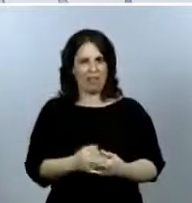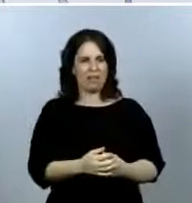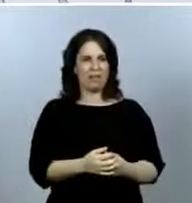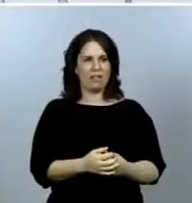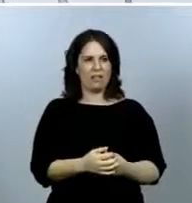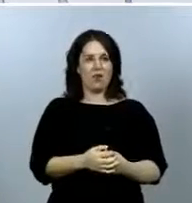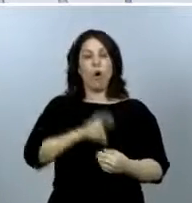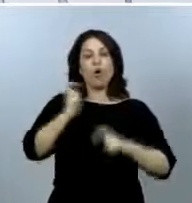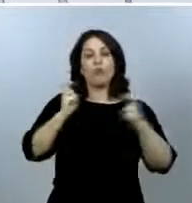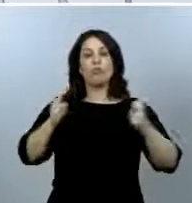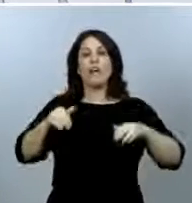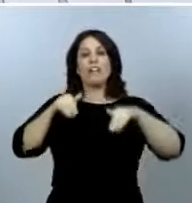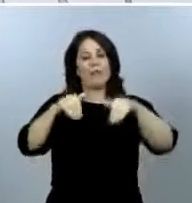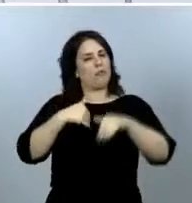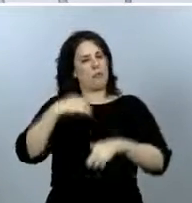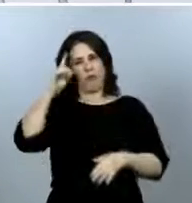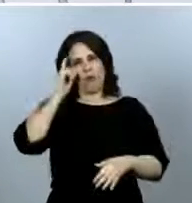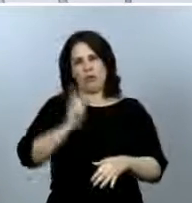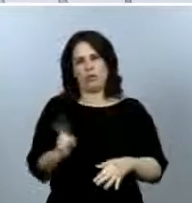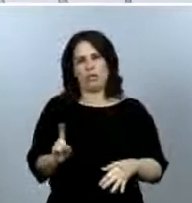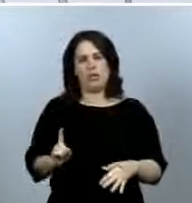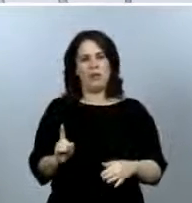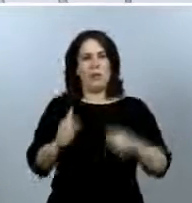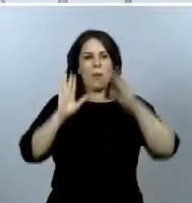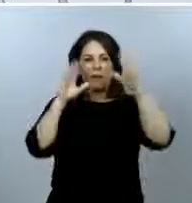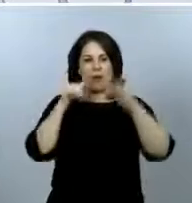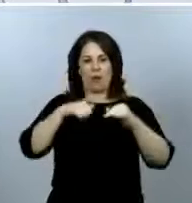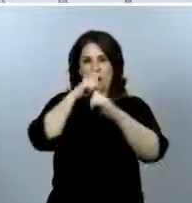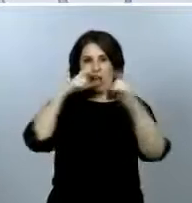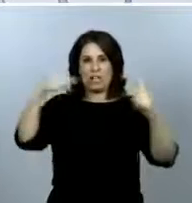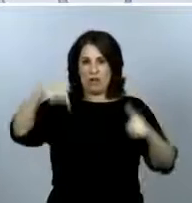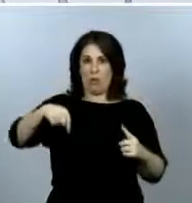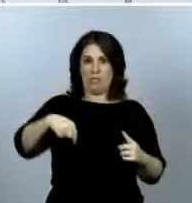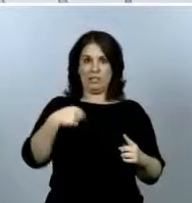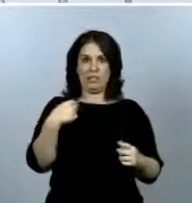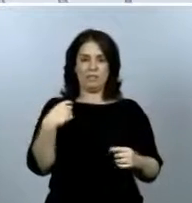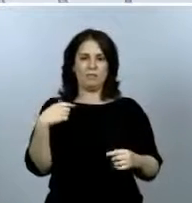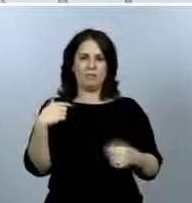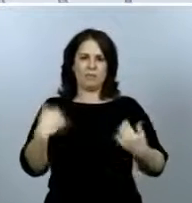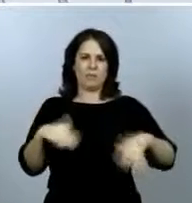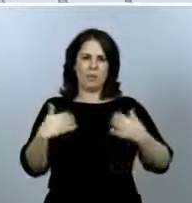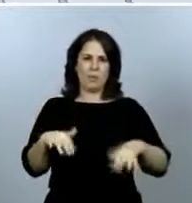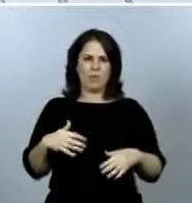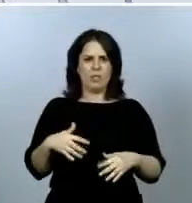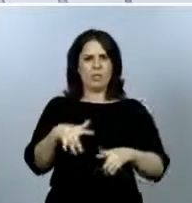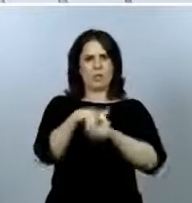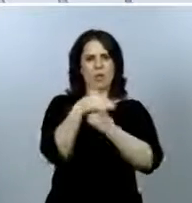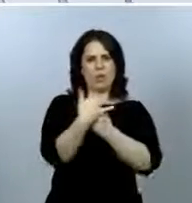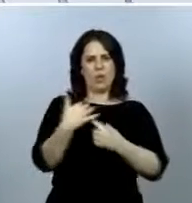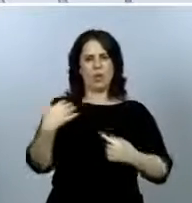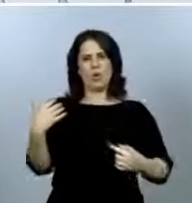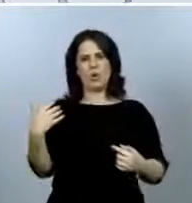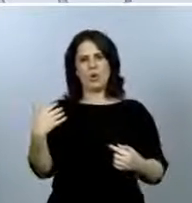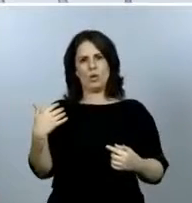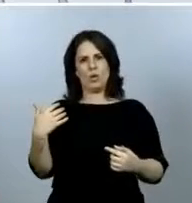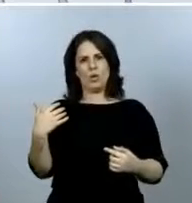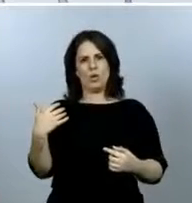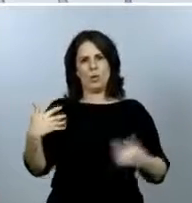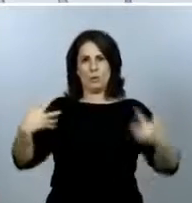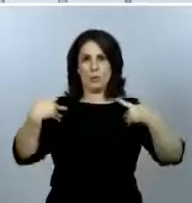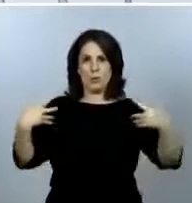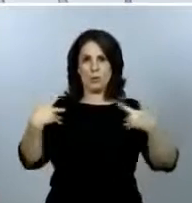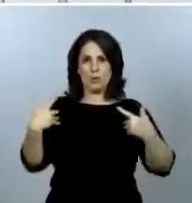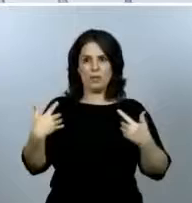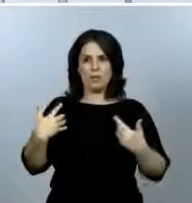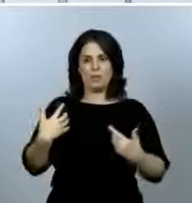pero dudo que en un año como éste con una idea como con la que hemos aparecido y fallecido puede haber muchas dudas de